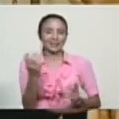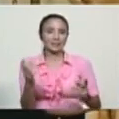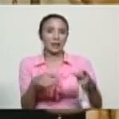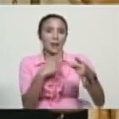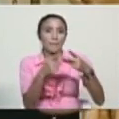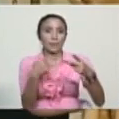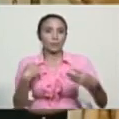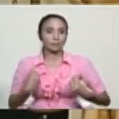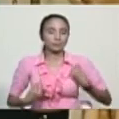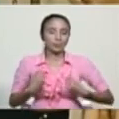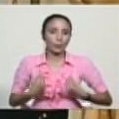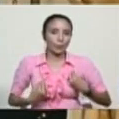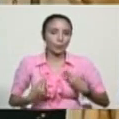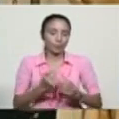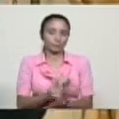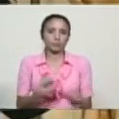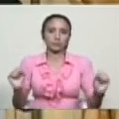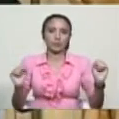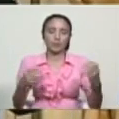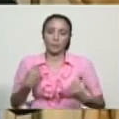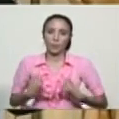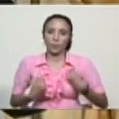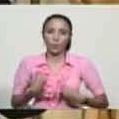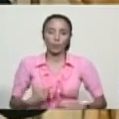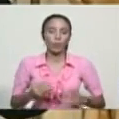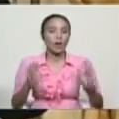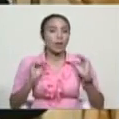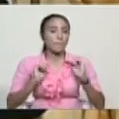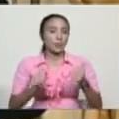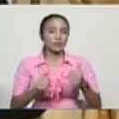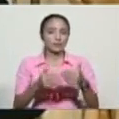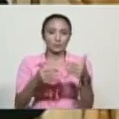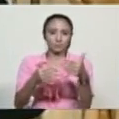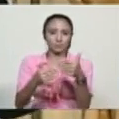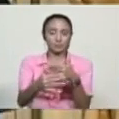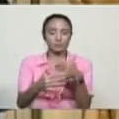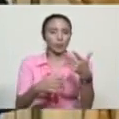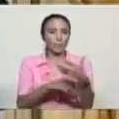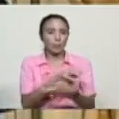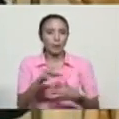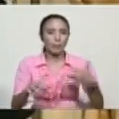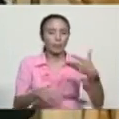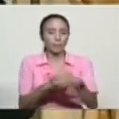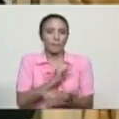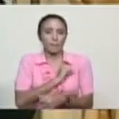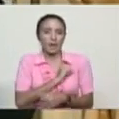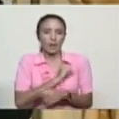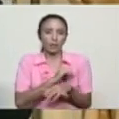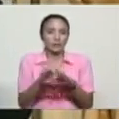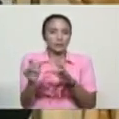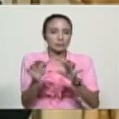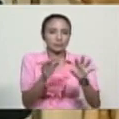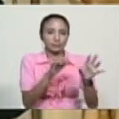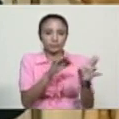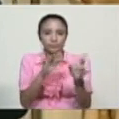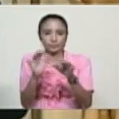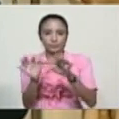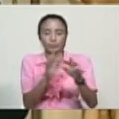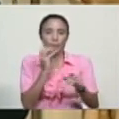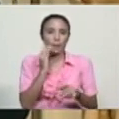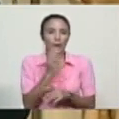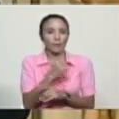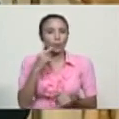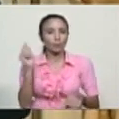es preocupación, porque ya comienza la paranoia imperialista a